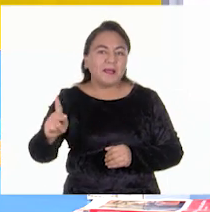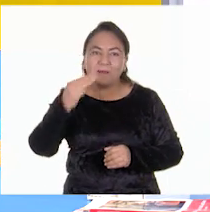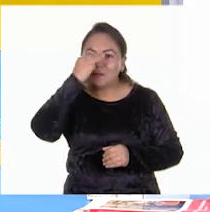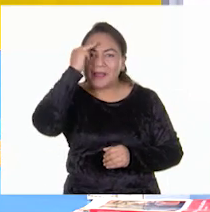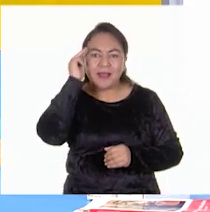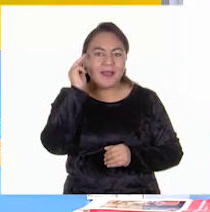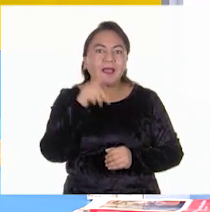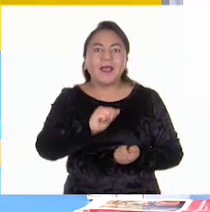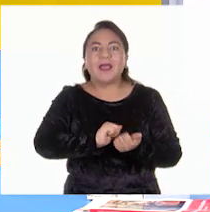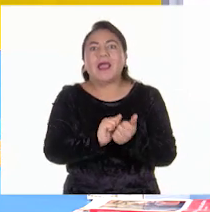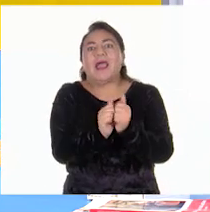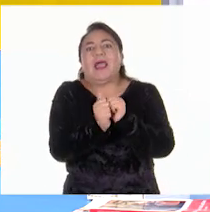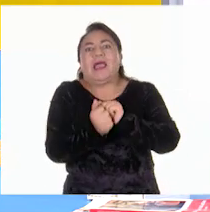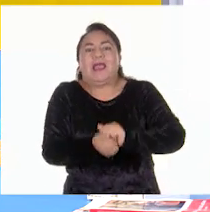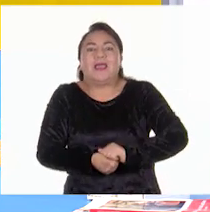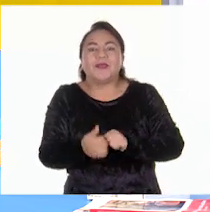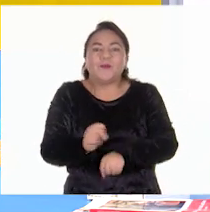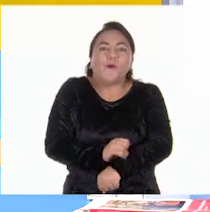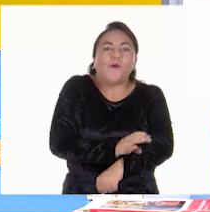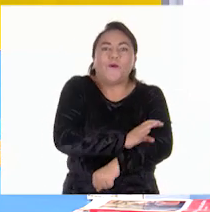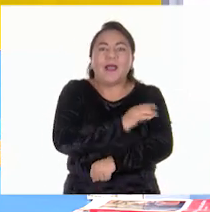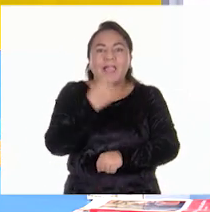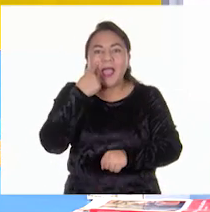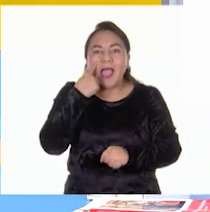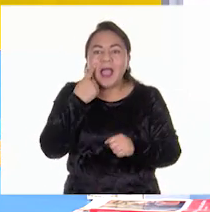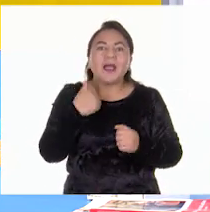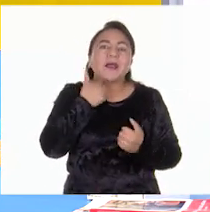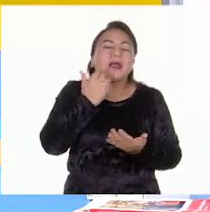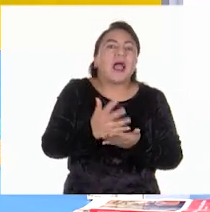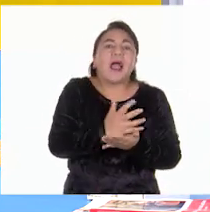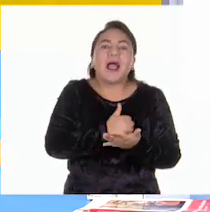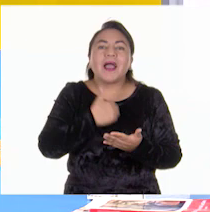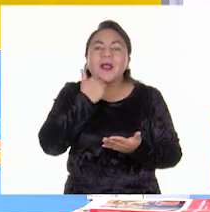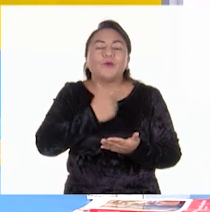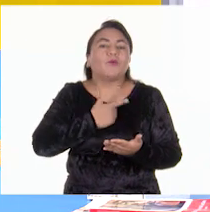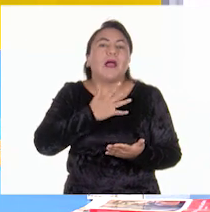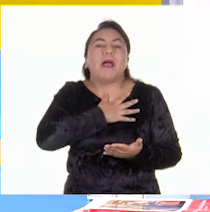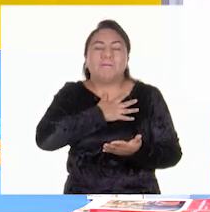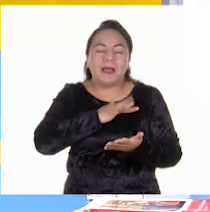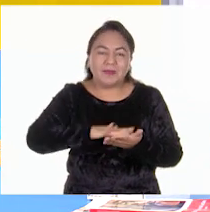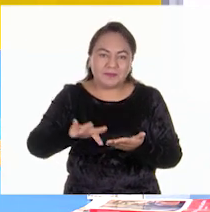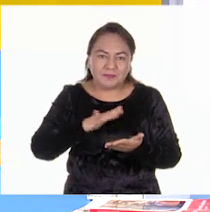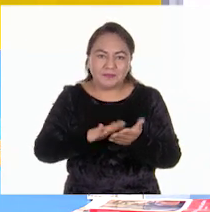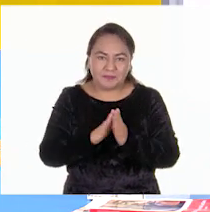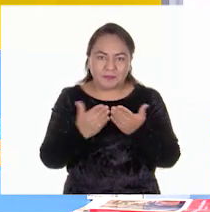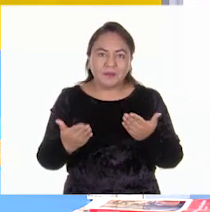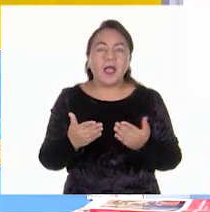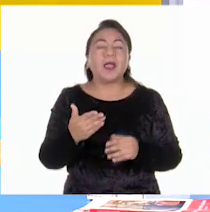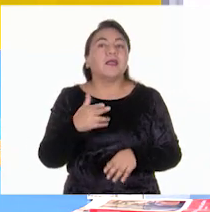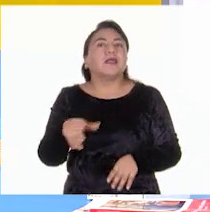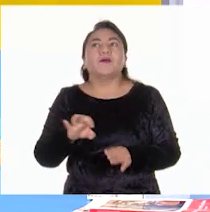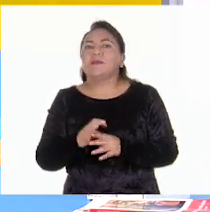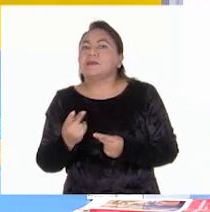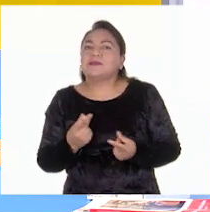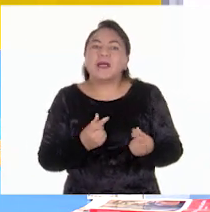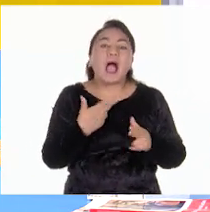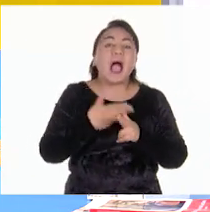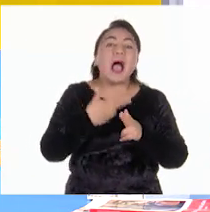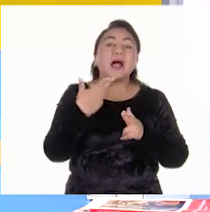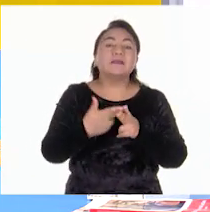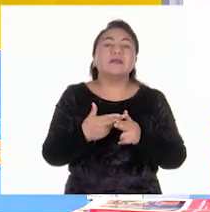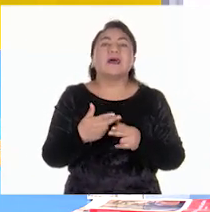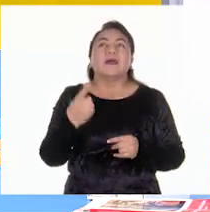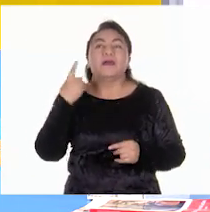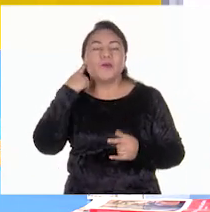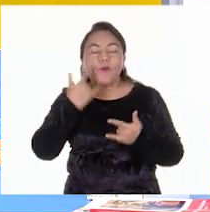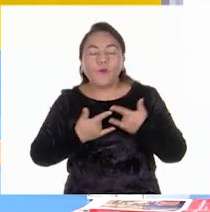suele emocionarse mucho al comienzo de las clases porque le encanta la literatura y no se tranquiliza hasta que escucha el cuento,